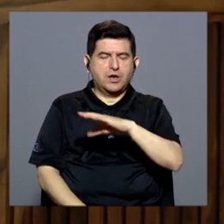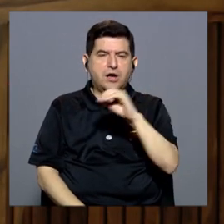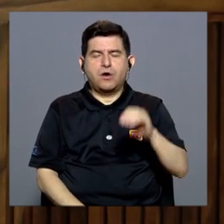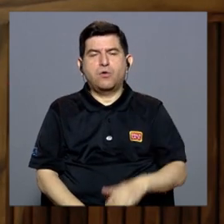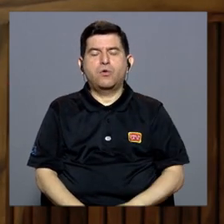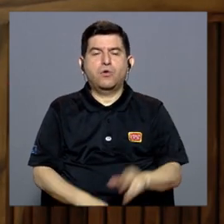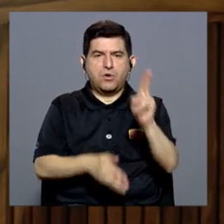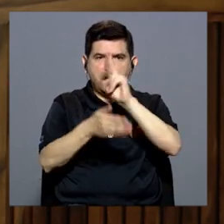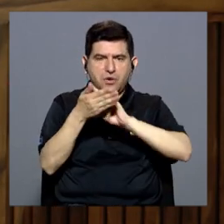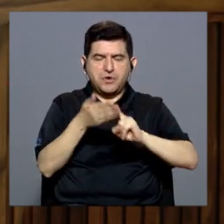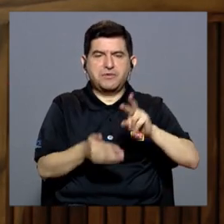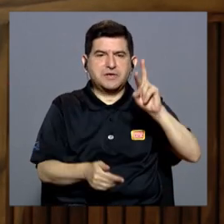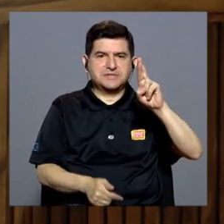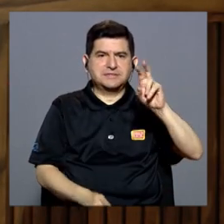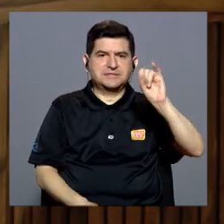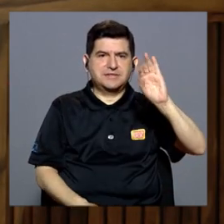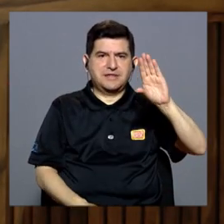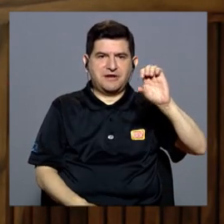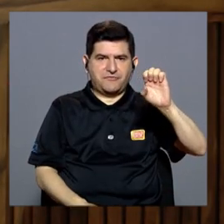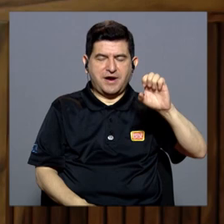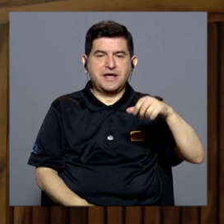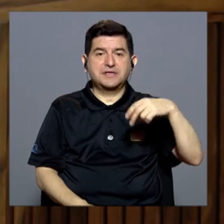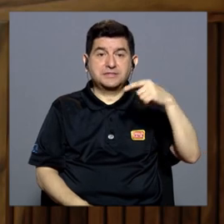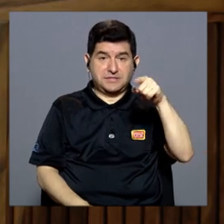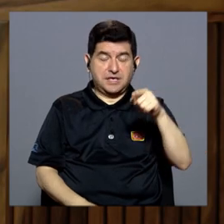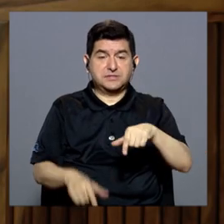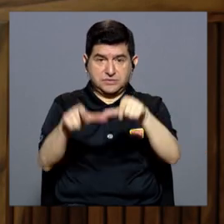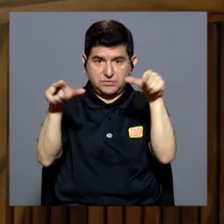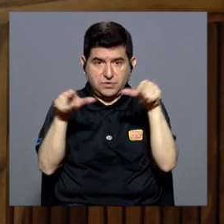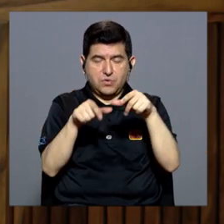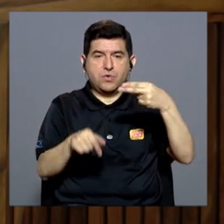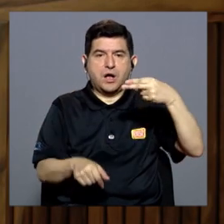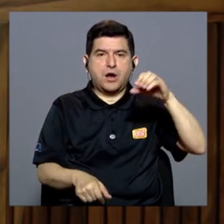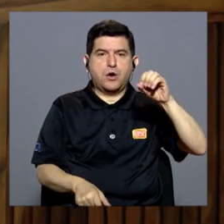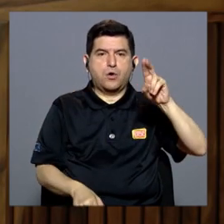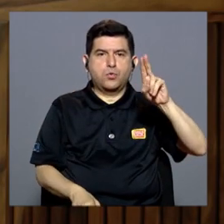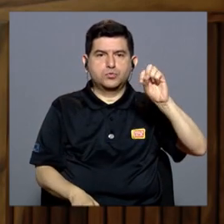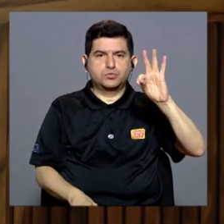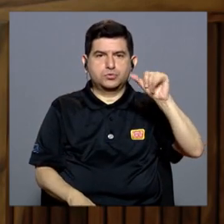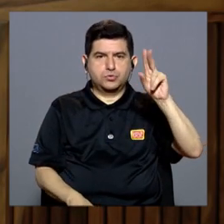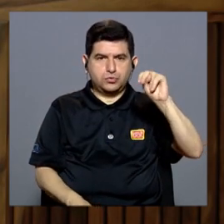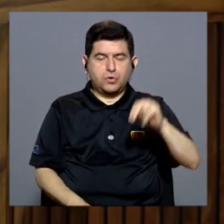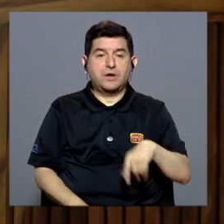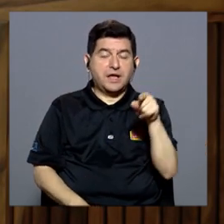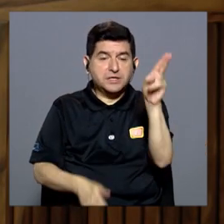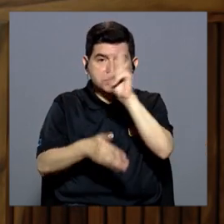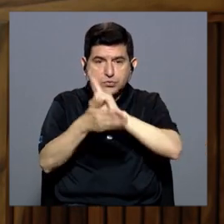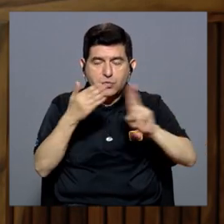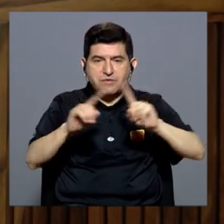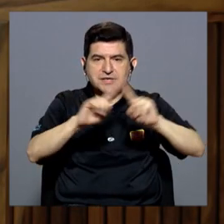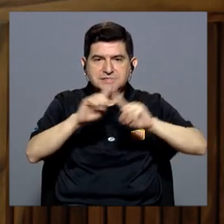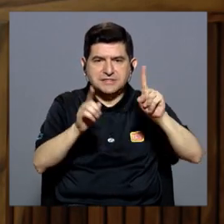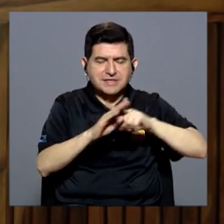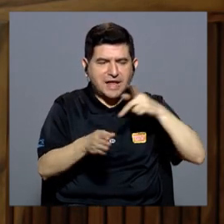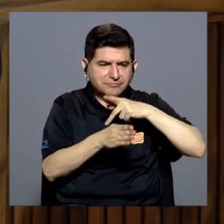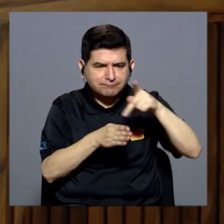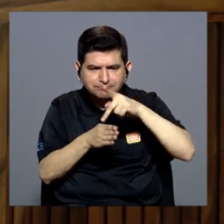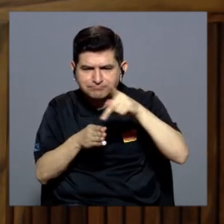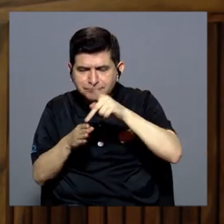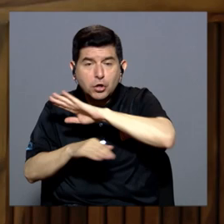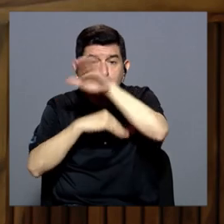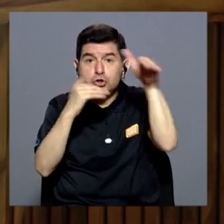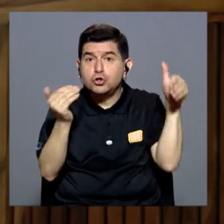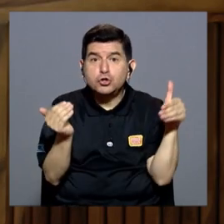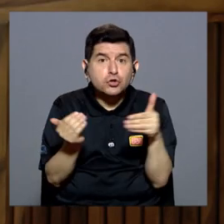en Houston, que han sido concebidas en su totalidad como universidades interdisciplinarias. O sea,